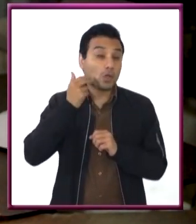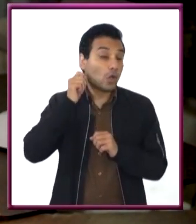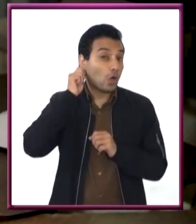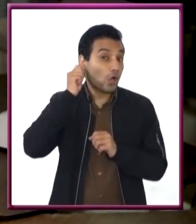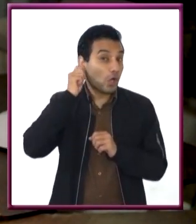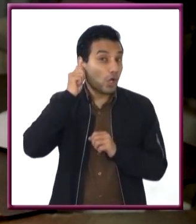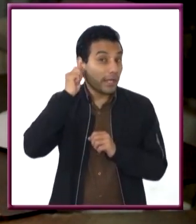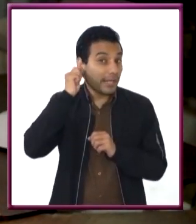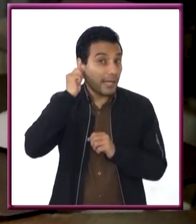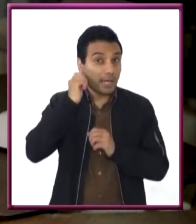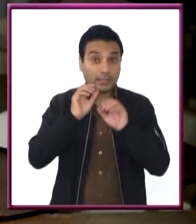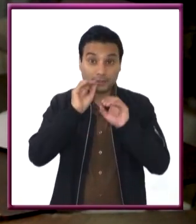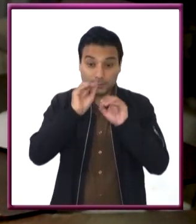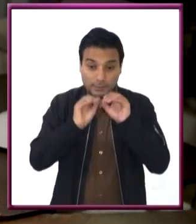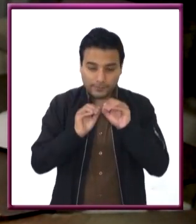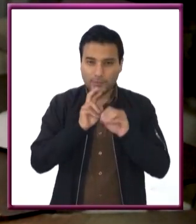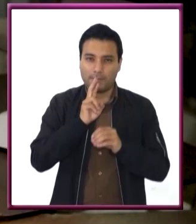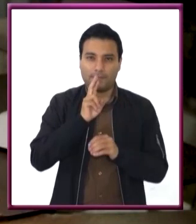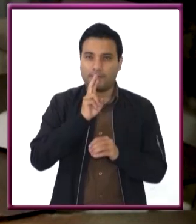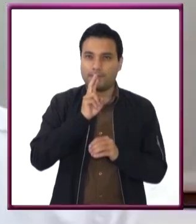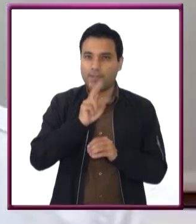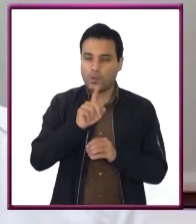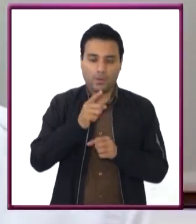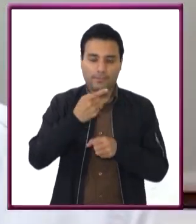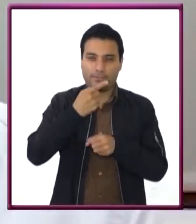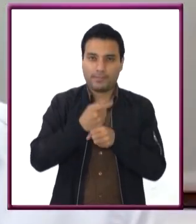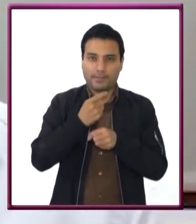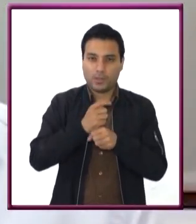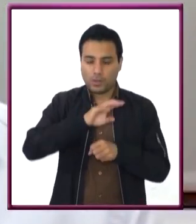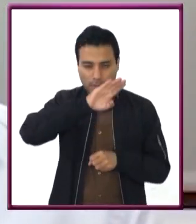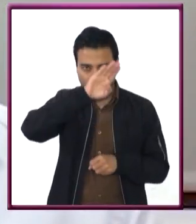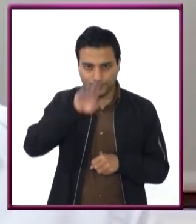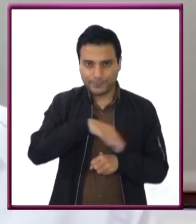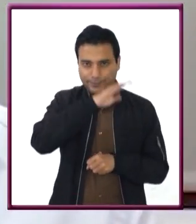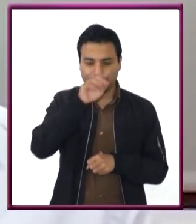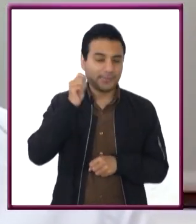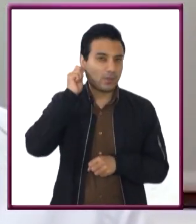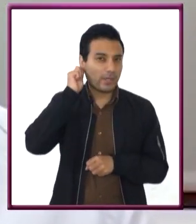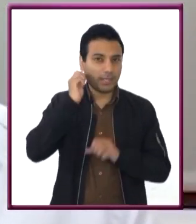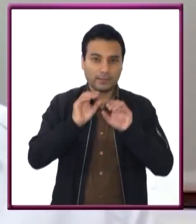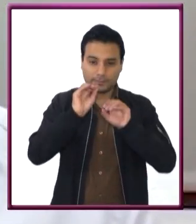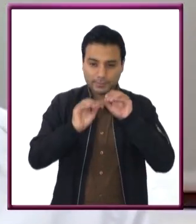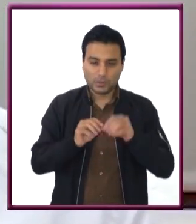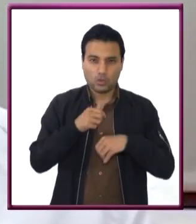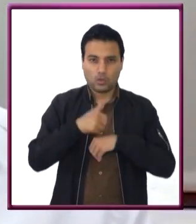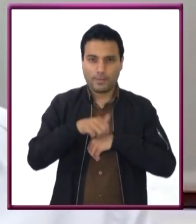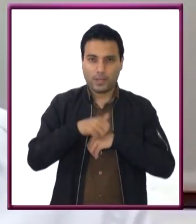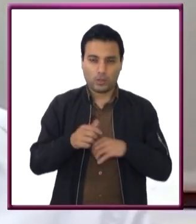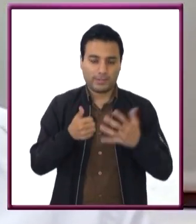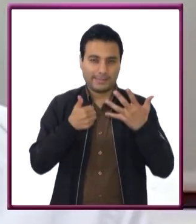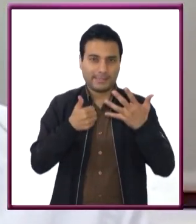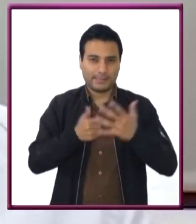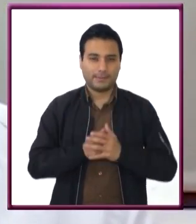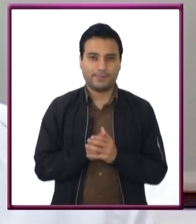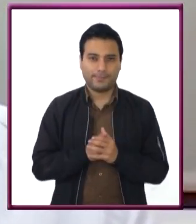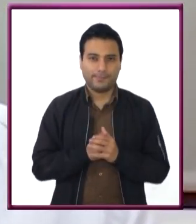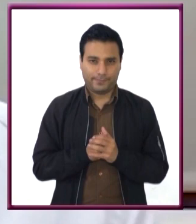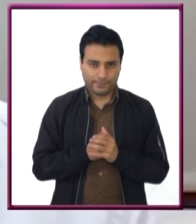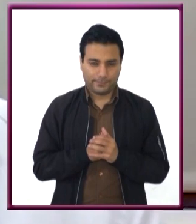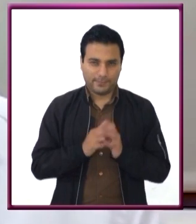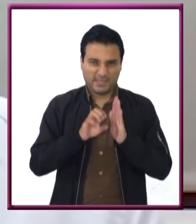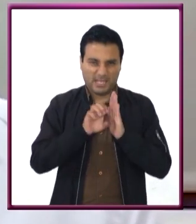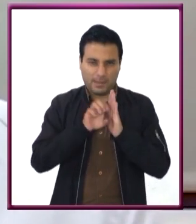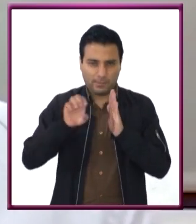ingeniero prácticamente dice, hagamos la oreja de un elefante. En ese momento me lo explicaron con un número 6, es decir, si